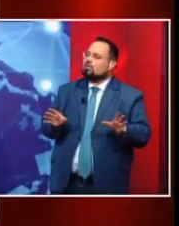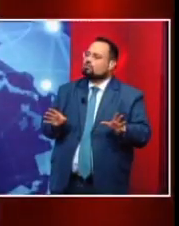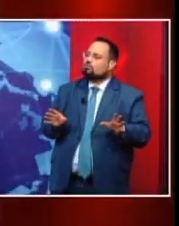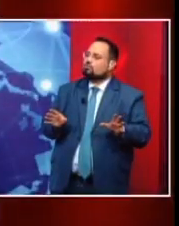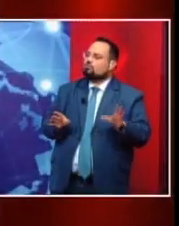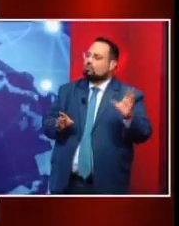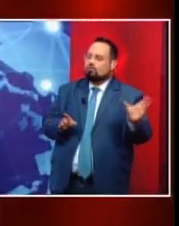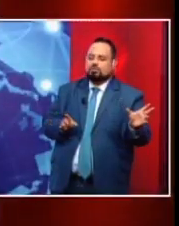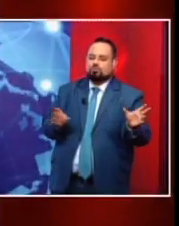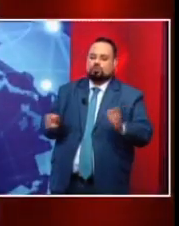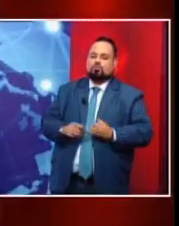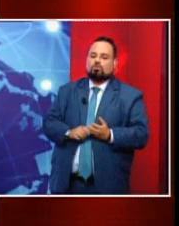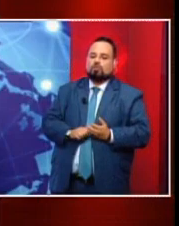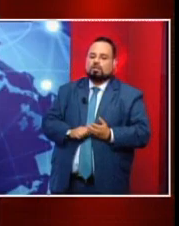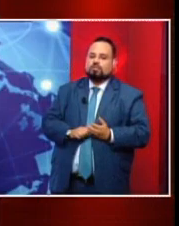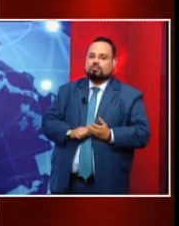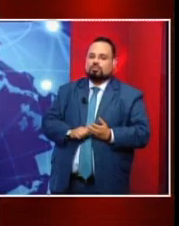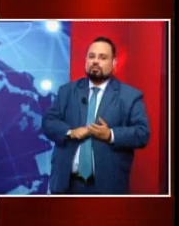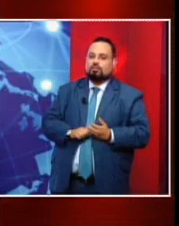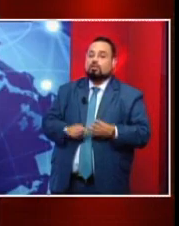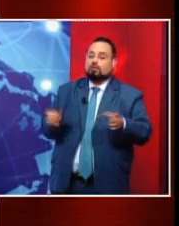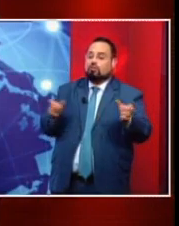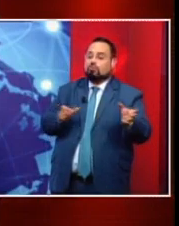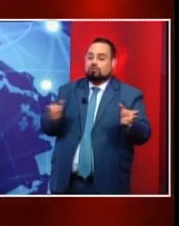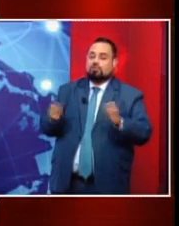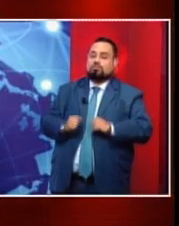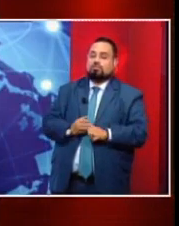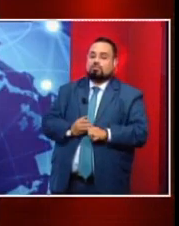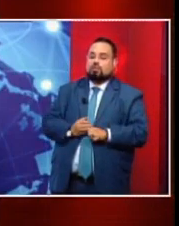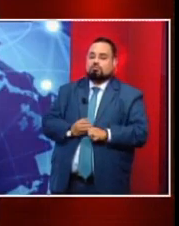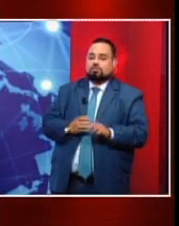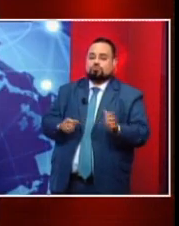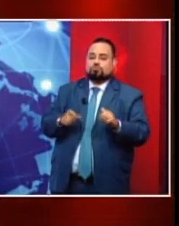buena relación, ¿no?, entre López Obrador y Yamatei. Qué bueno,